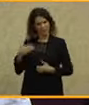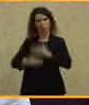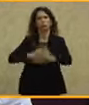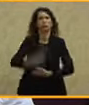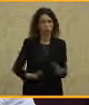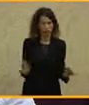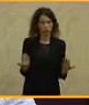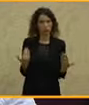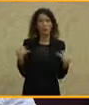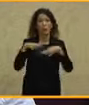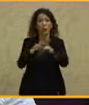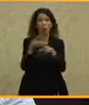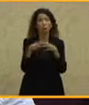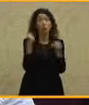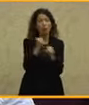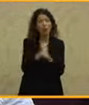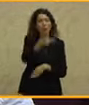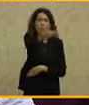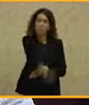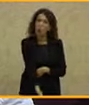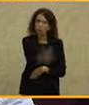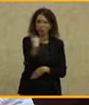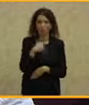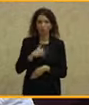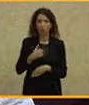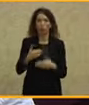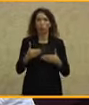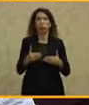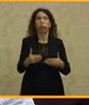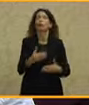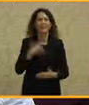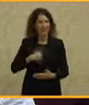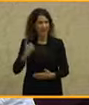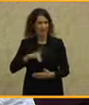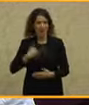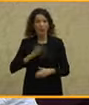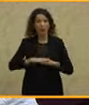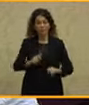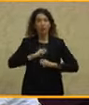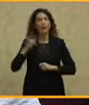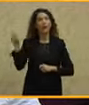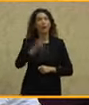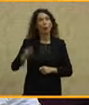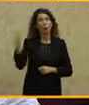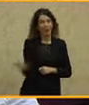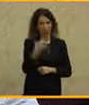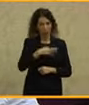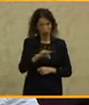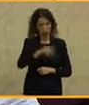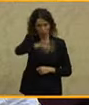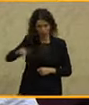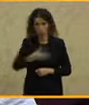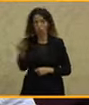La inserción sociolaboral es un fundamento inaplazable para la recuperación de cualquier persona. Como necesitamos el aire,